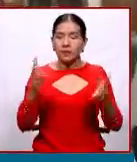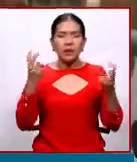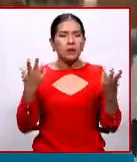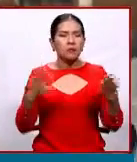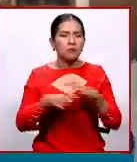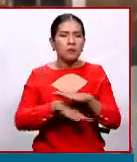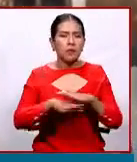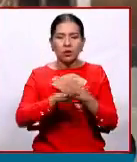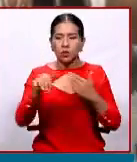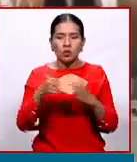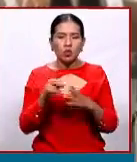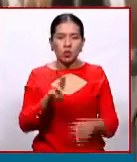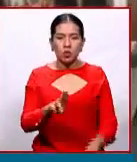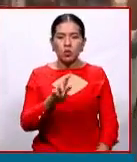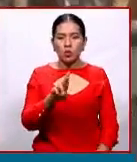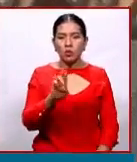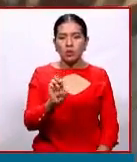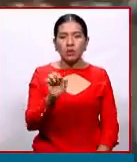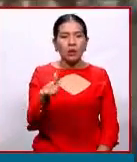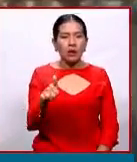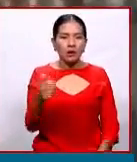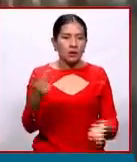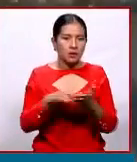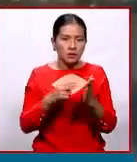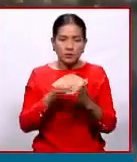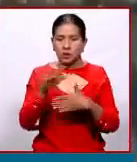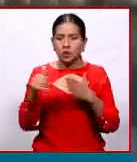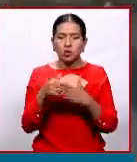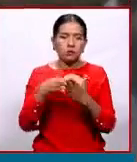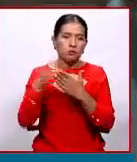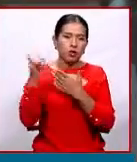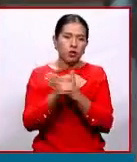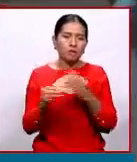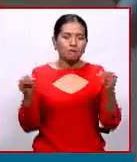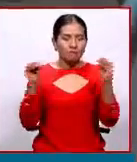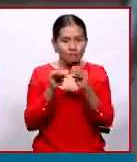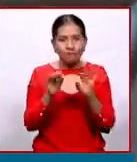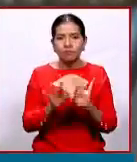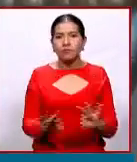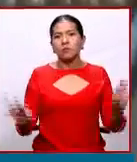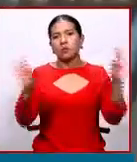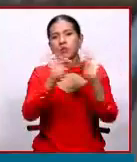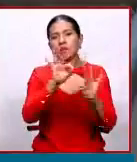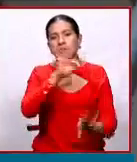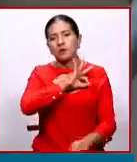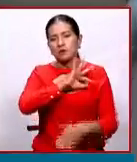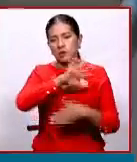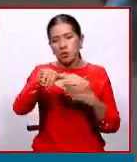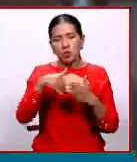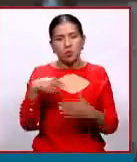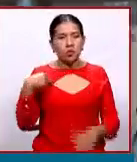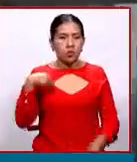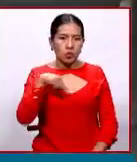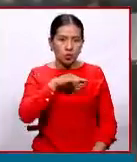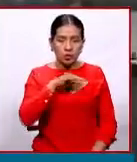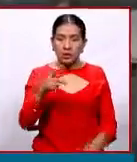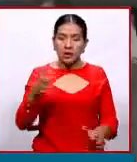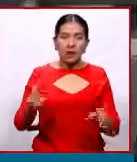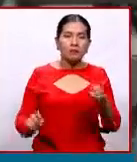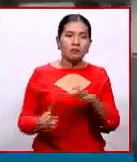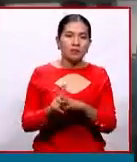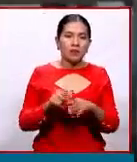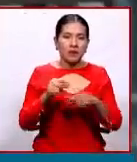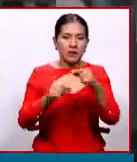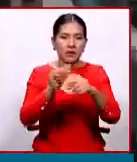lo que tiene que ver con la urea ha sido un proyecto muy importante para nosotros, ha generado